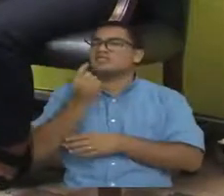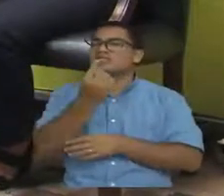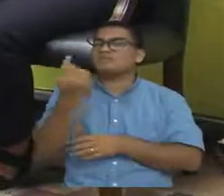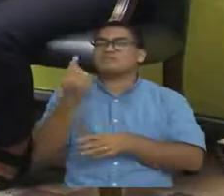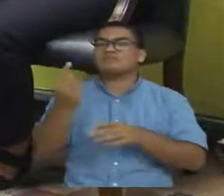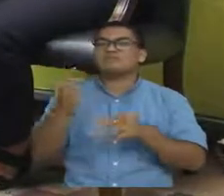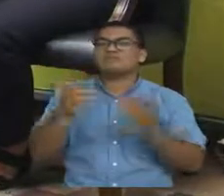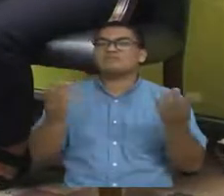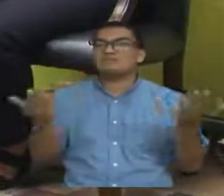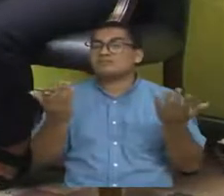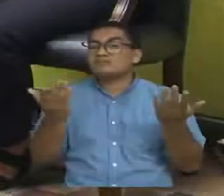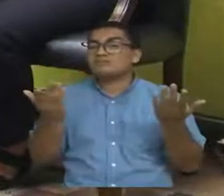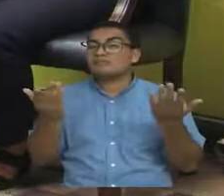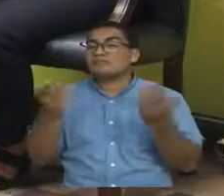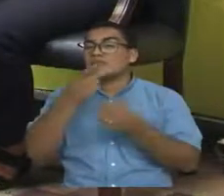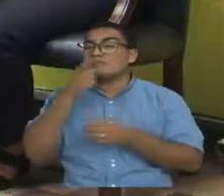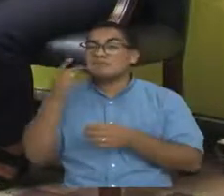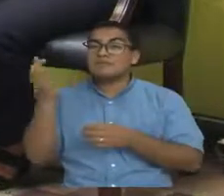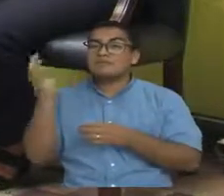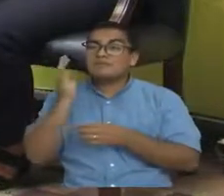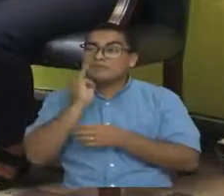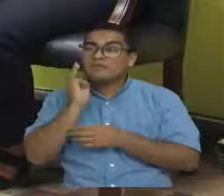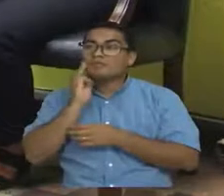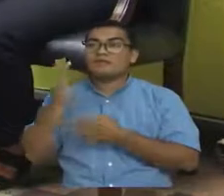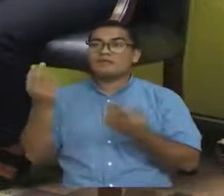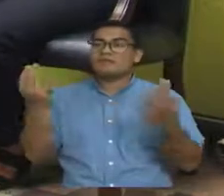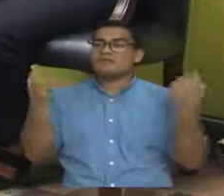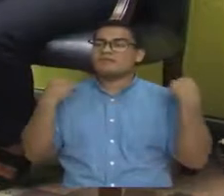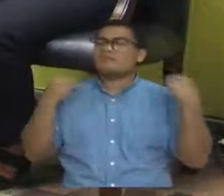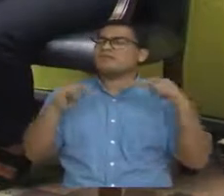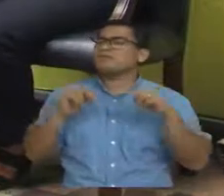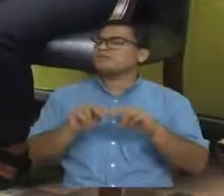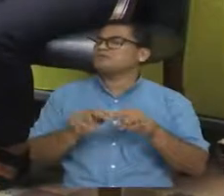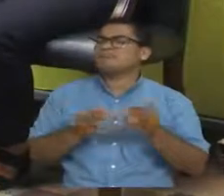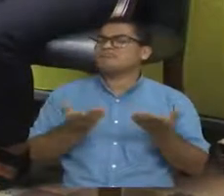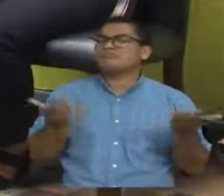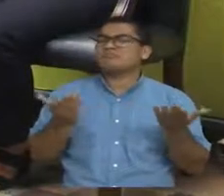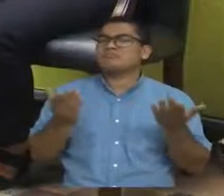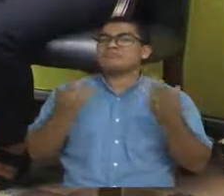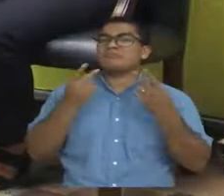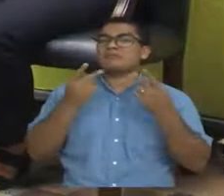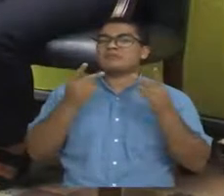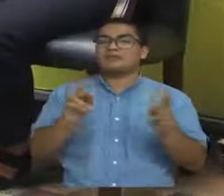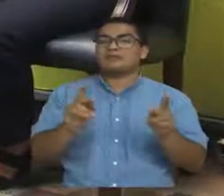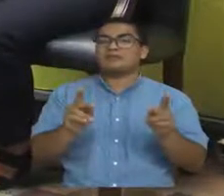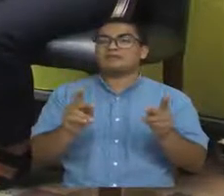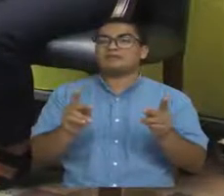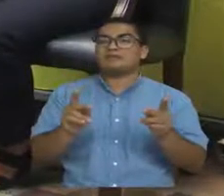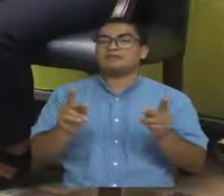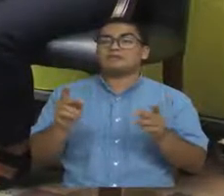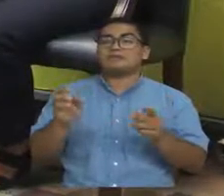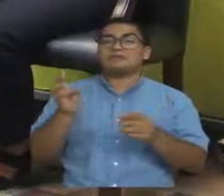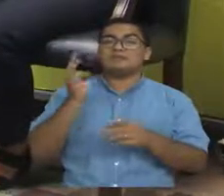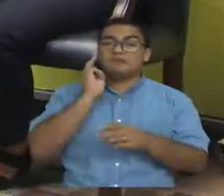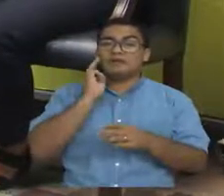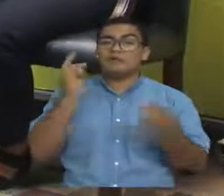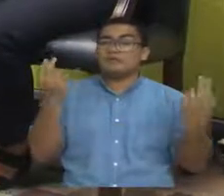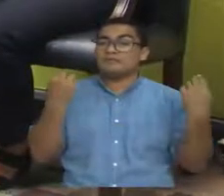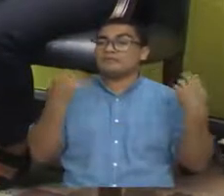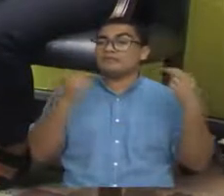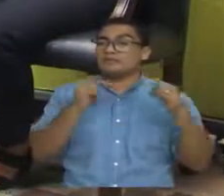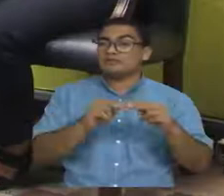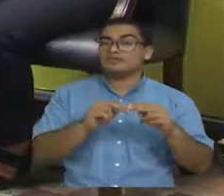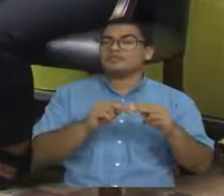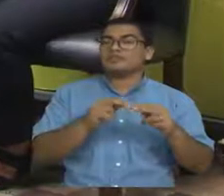pero obviamente tiene que ser el padre de familia el maestro pero después del maestro y el padre de familia quien tiene que